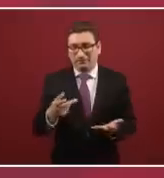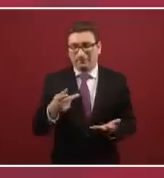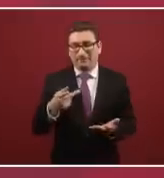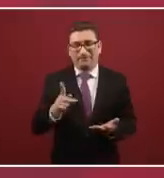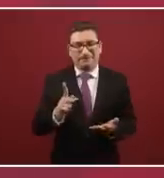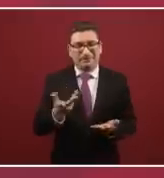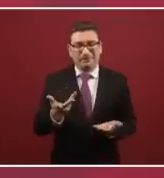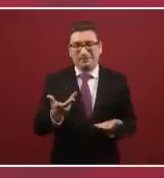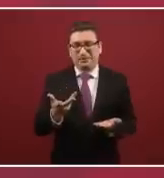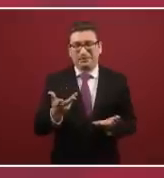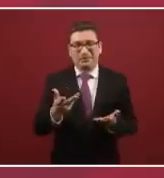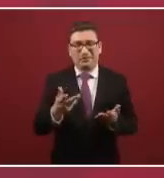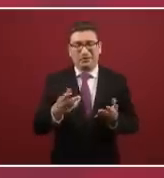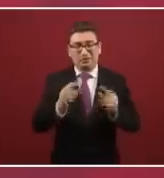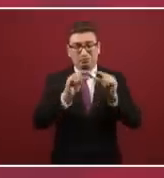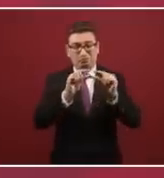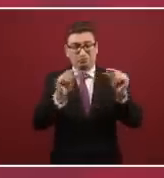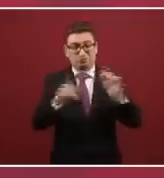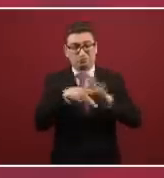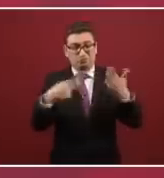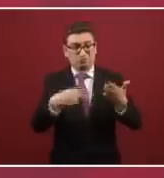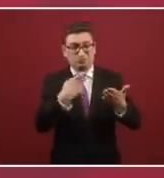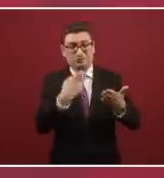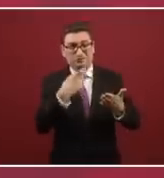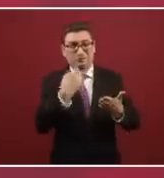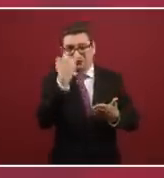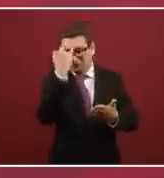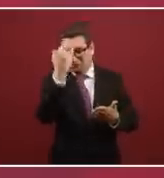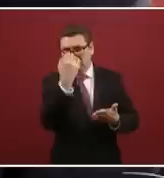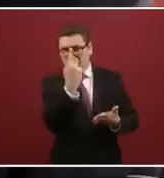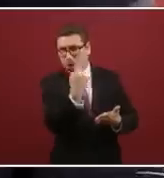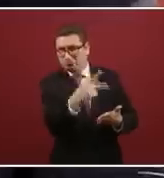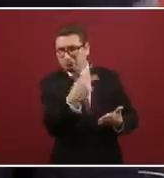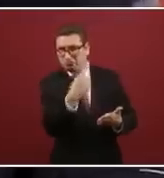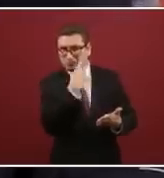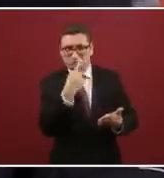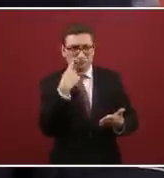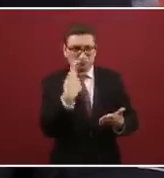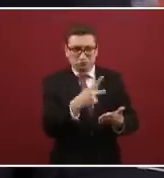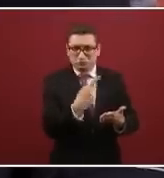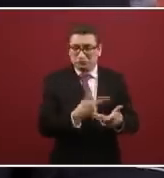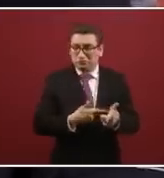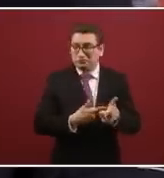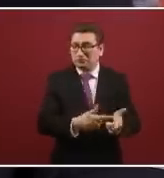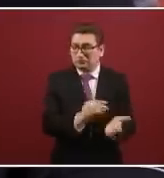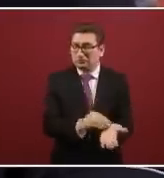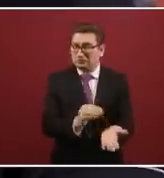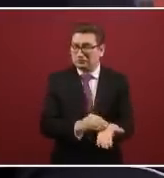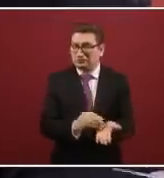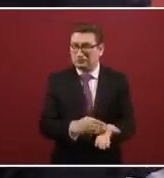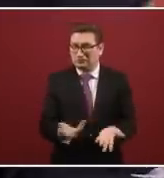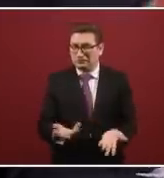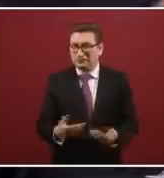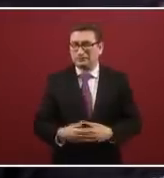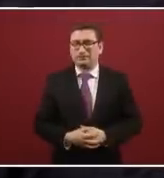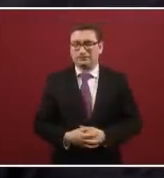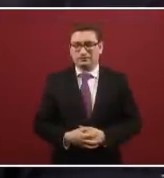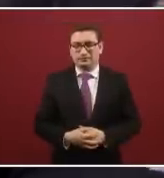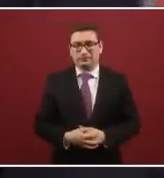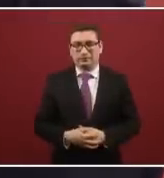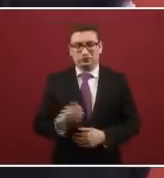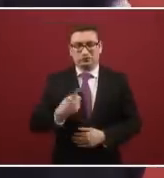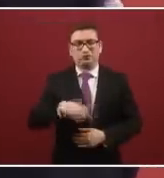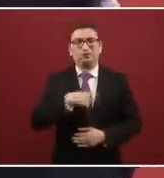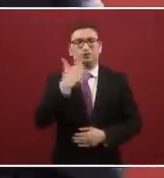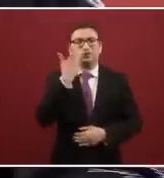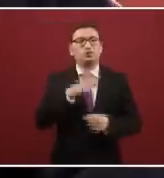son las concepciones que prevalecen. O sea, ¿qué es lo que queremos en el